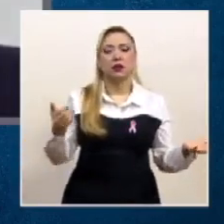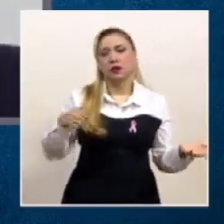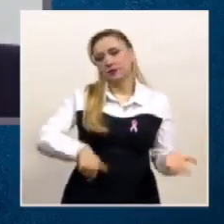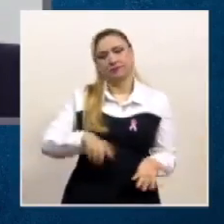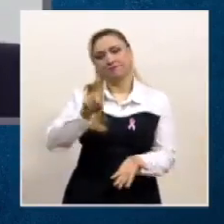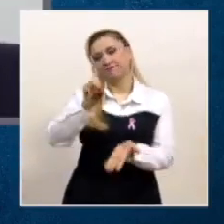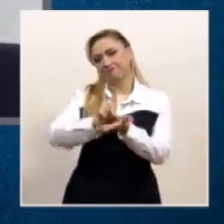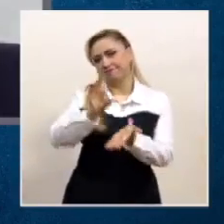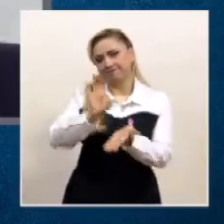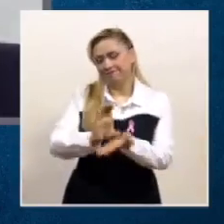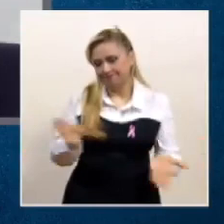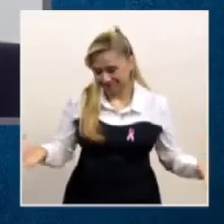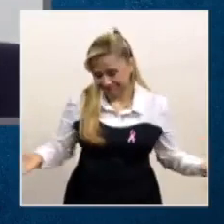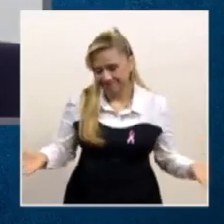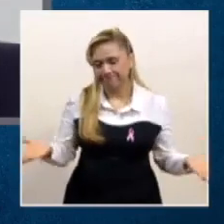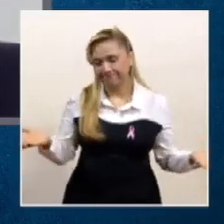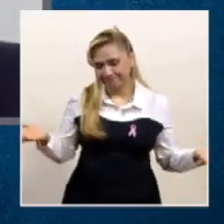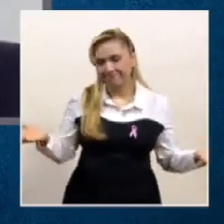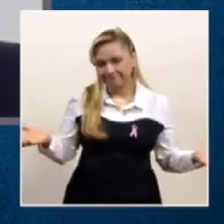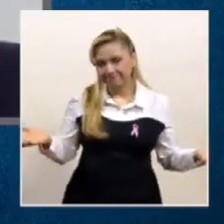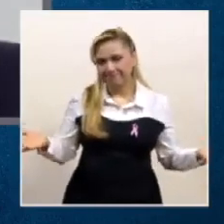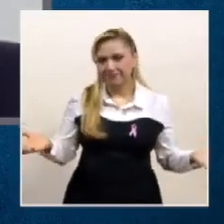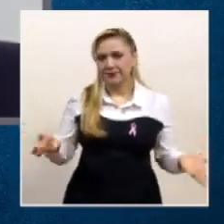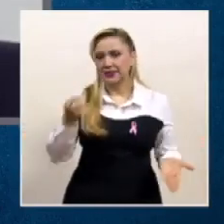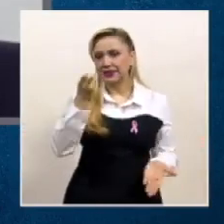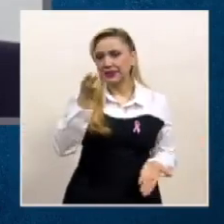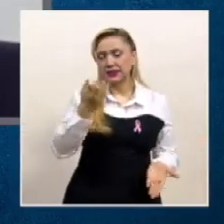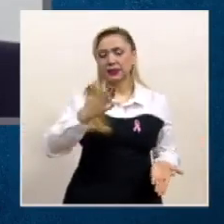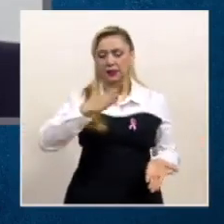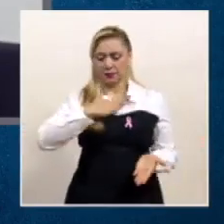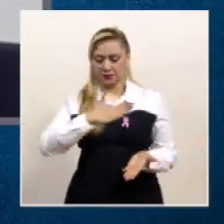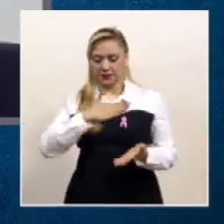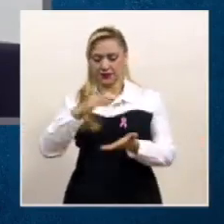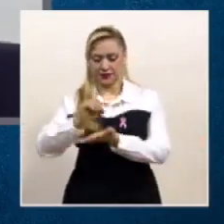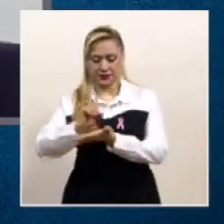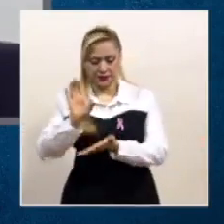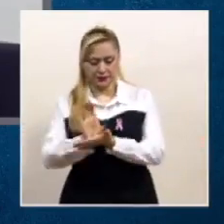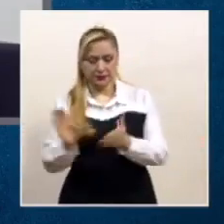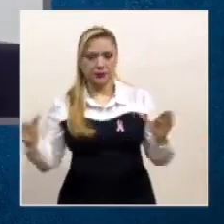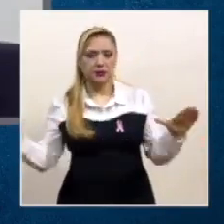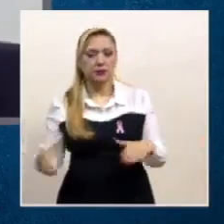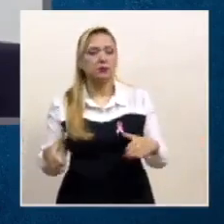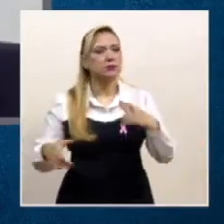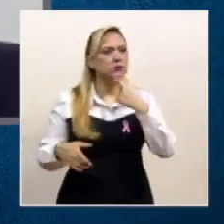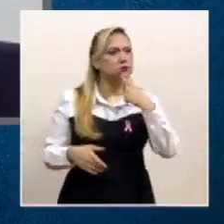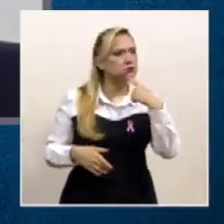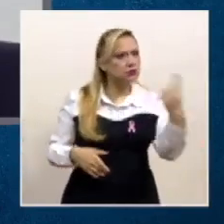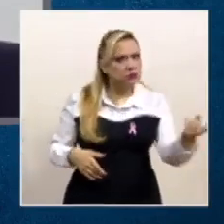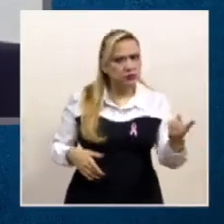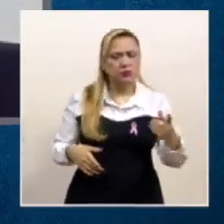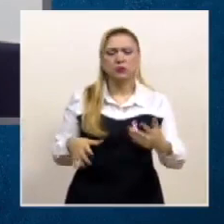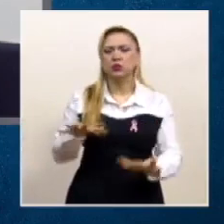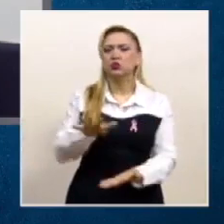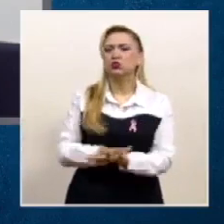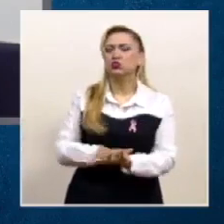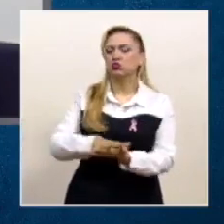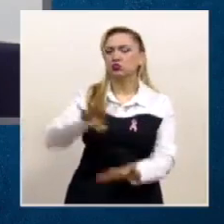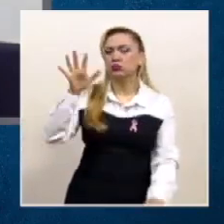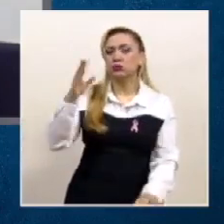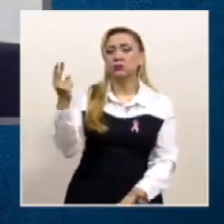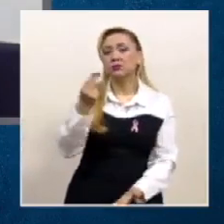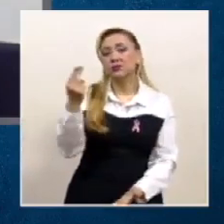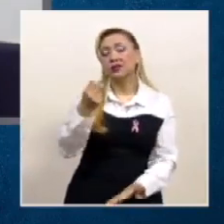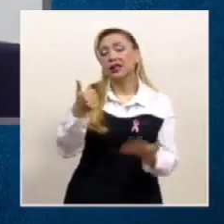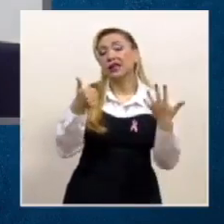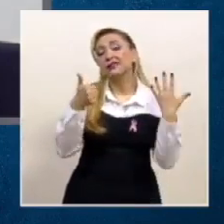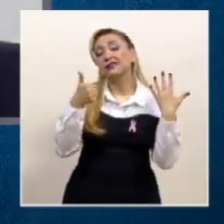a personas con discapacidad. En lo que a nuestro grupo nos atañe, mencionaron que en la mayoría relativa tenían que haber al